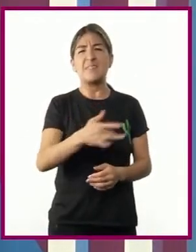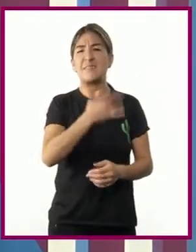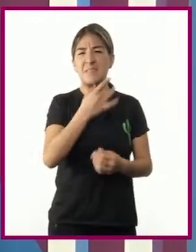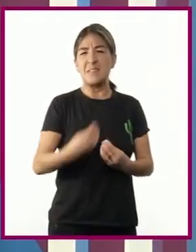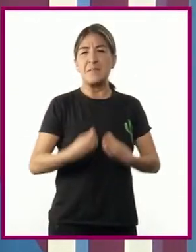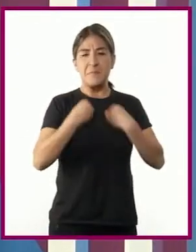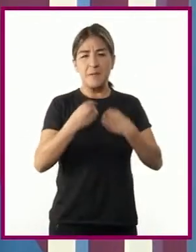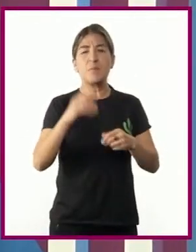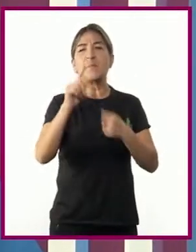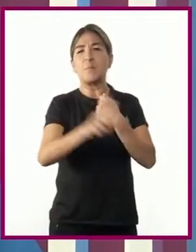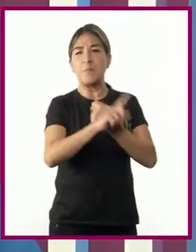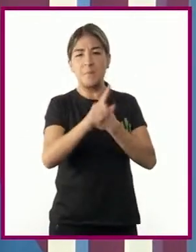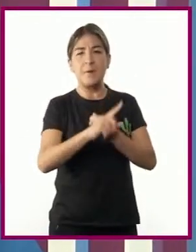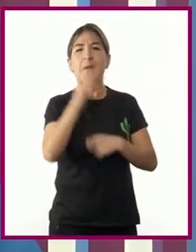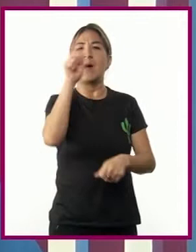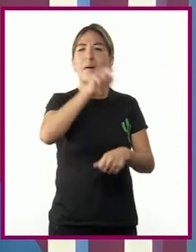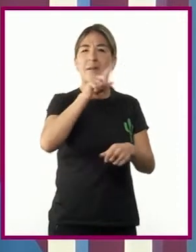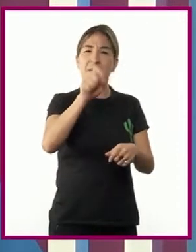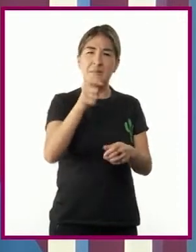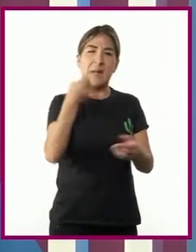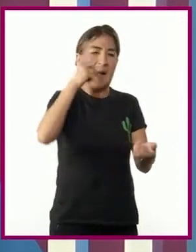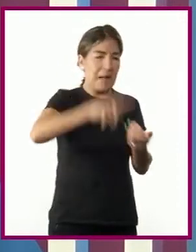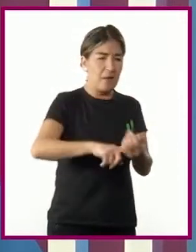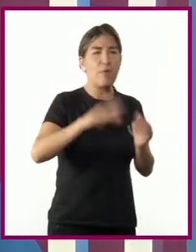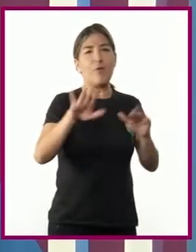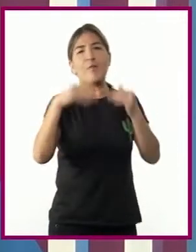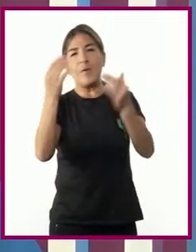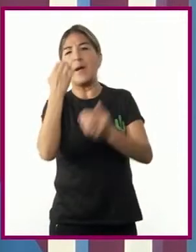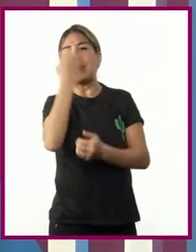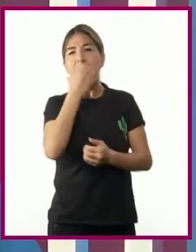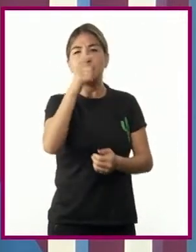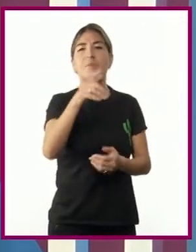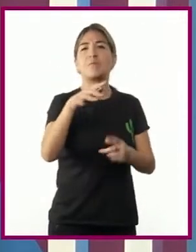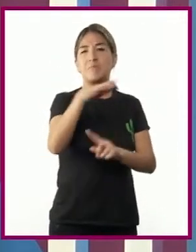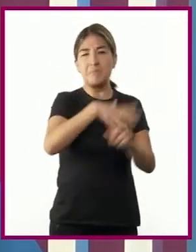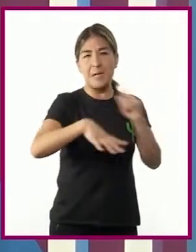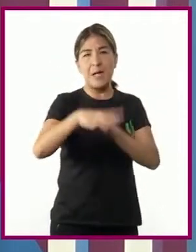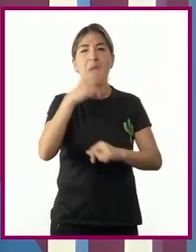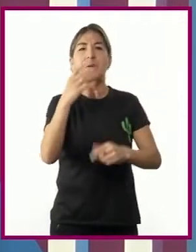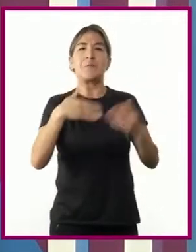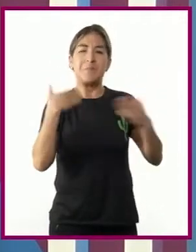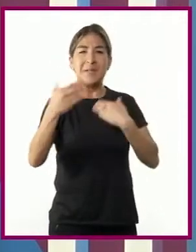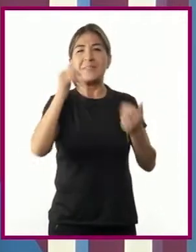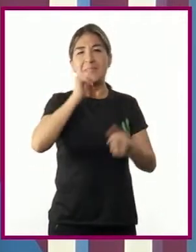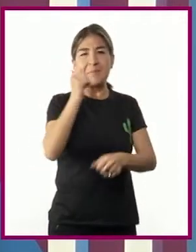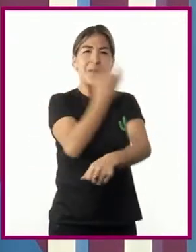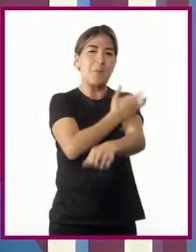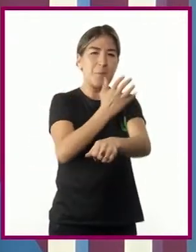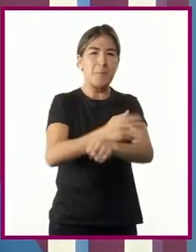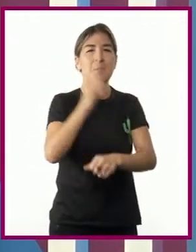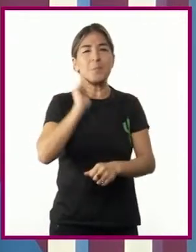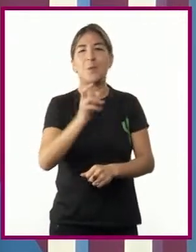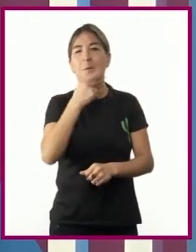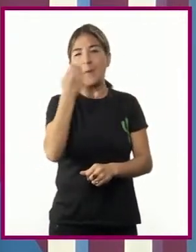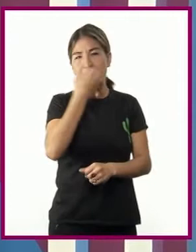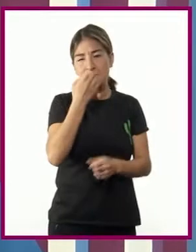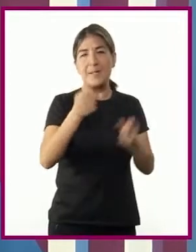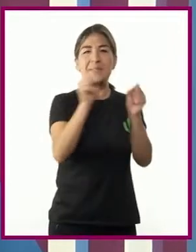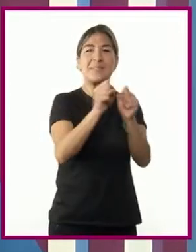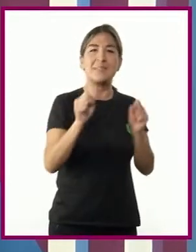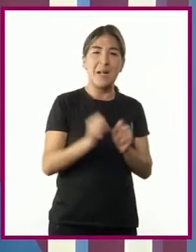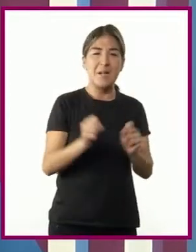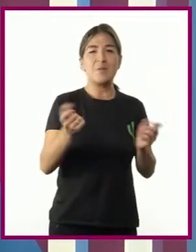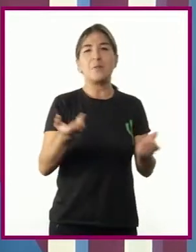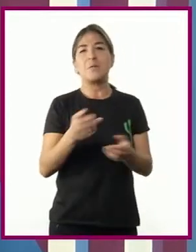situaciones dentro o fuera de la escuela, en los espacios donde conviven con sus compañeras y compañeros, como en el salón de